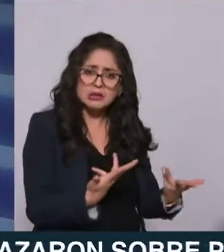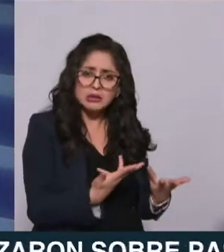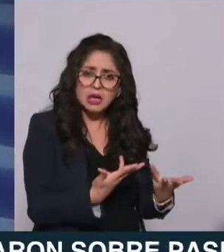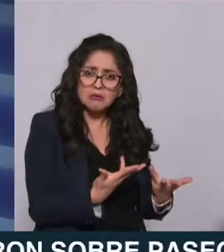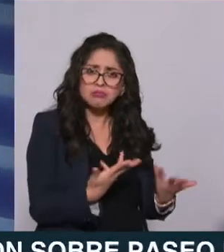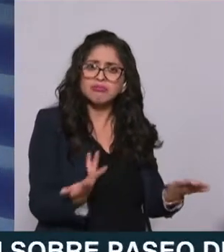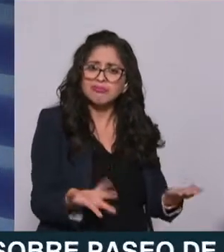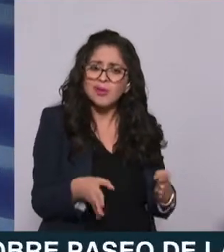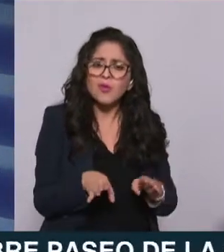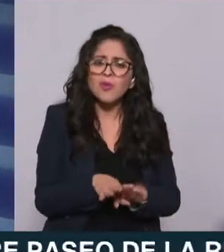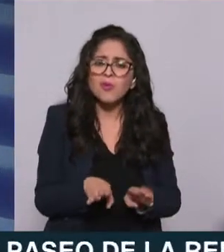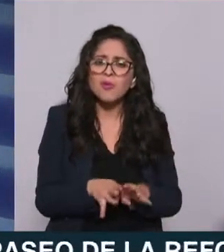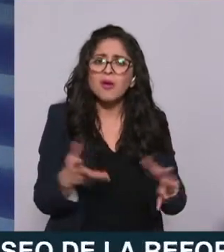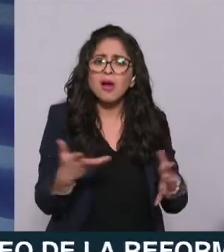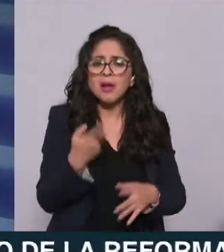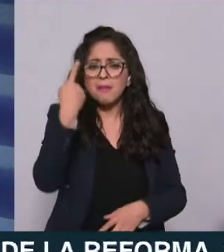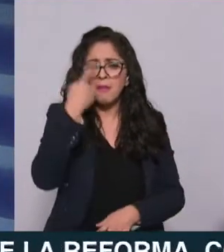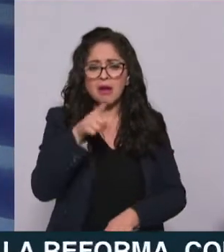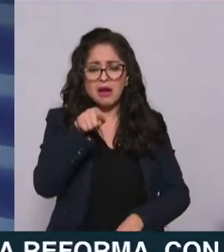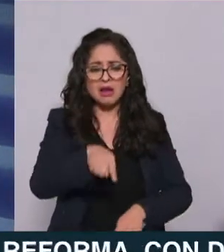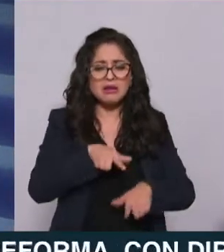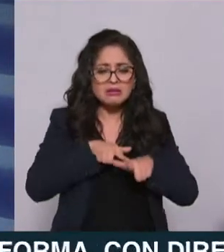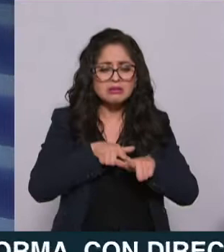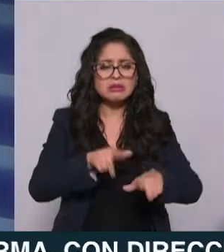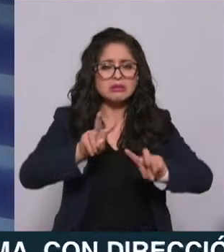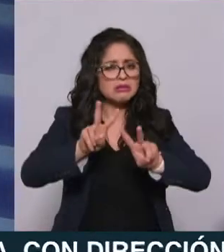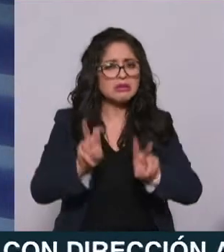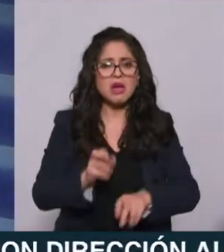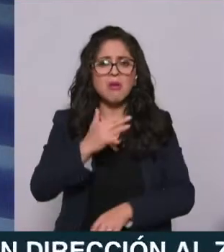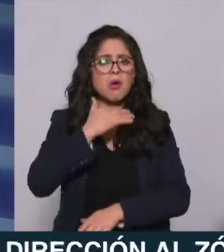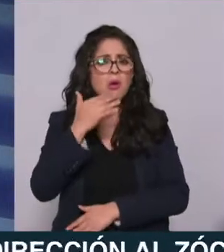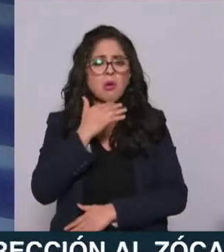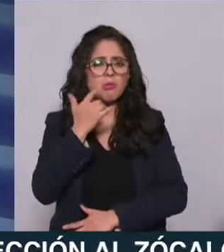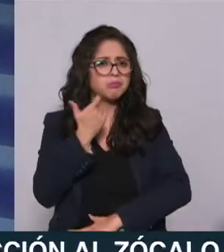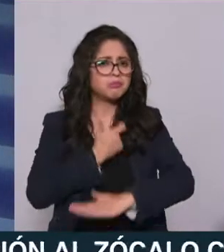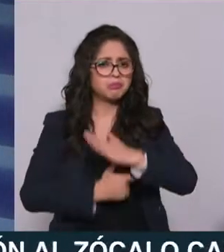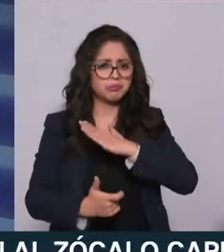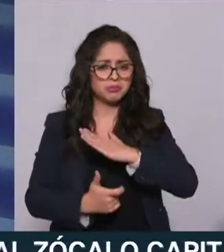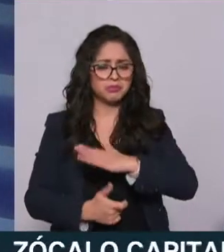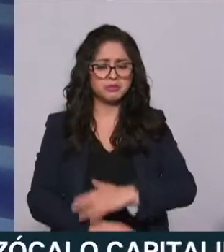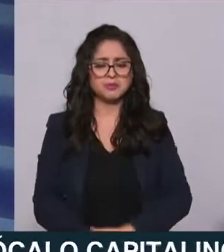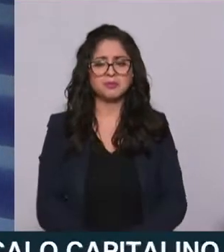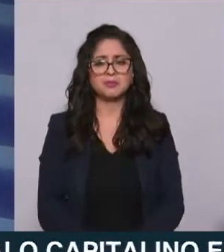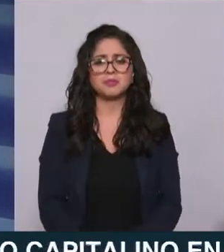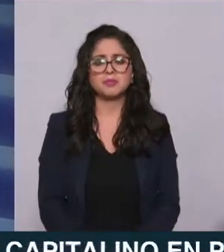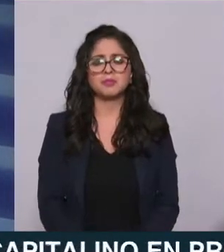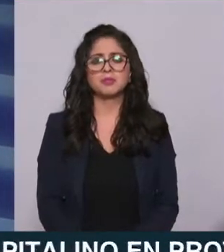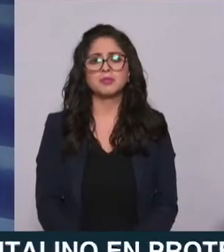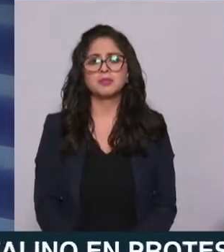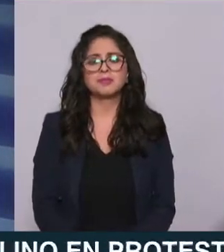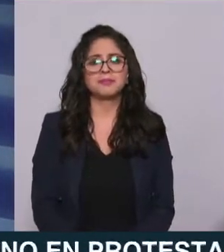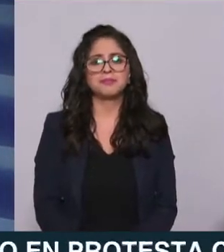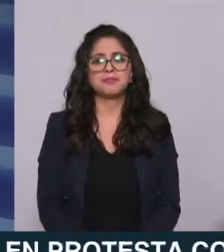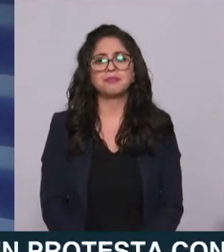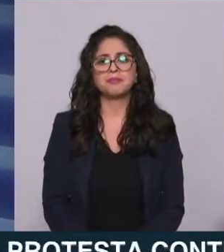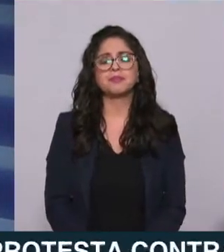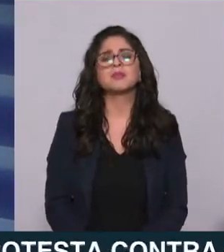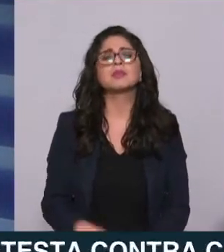llevar estos caminos de la corrupción? Sí, mira, escuché las declaraciones del señor Cuello.